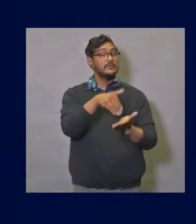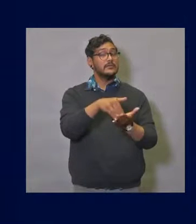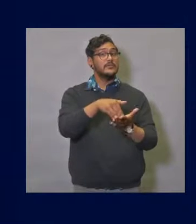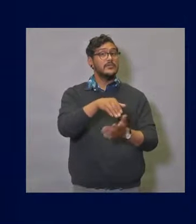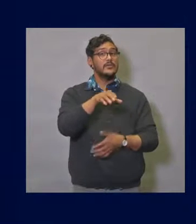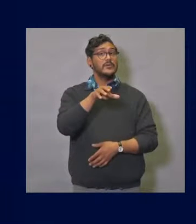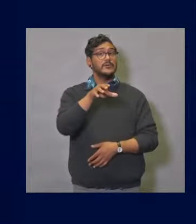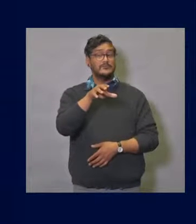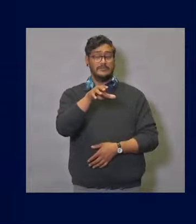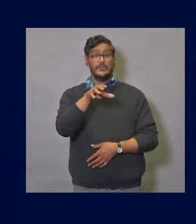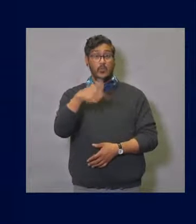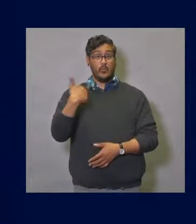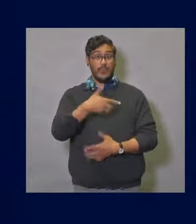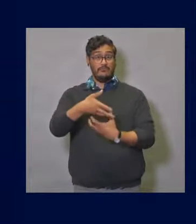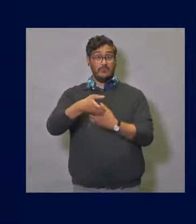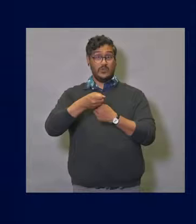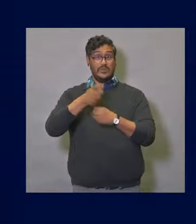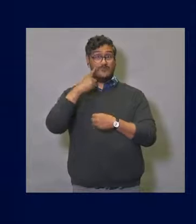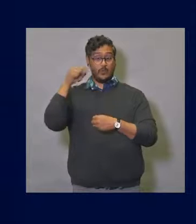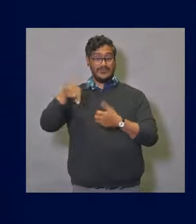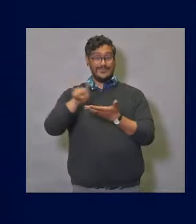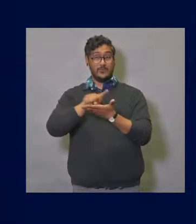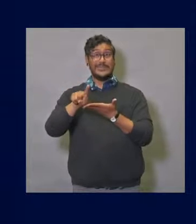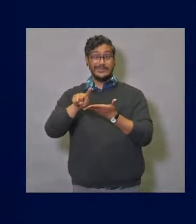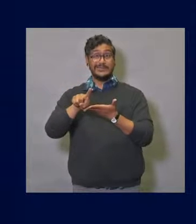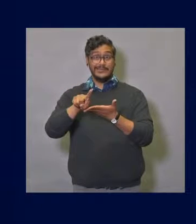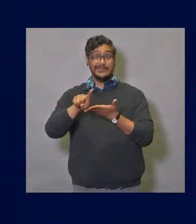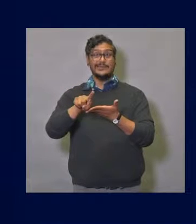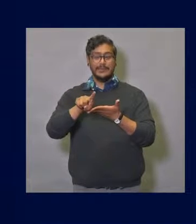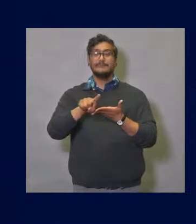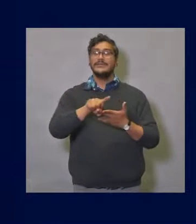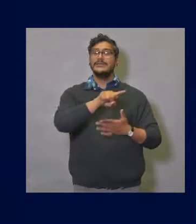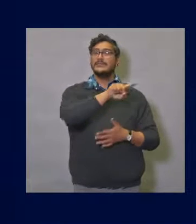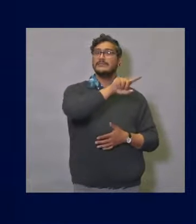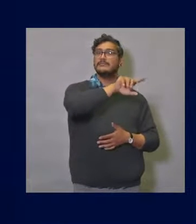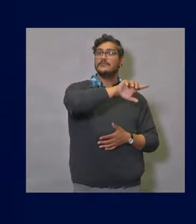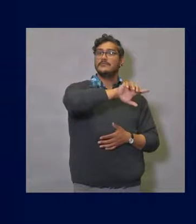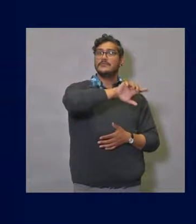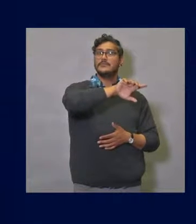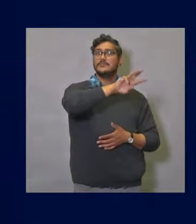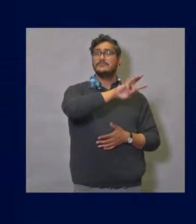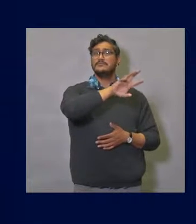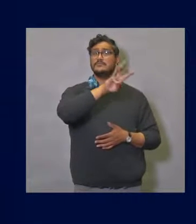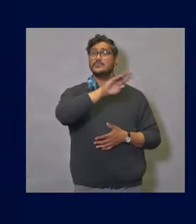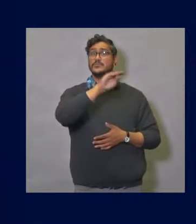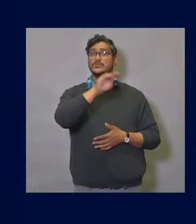279,700 dosis recibidas para esta semana, el 56% o